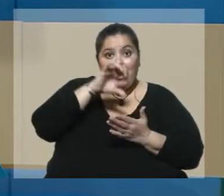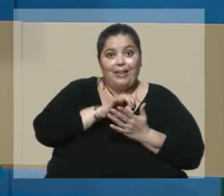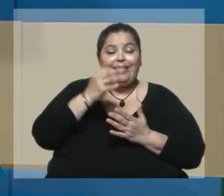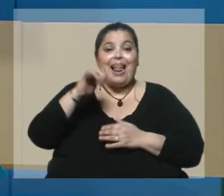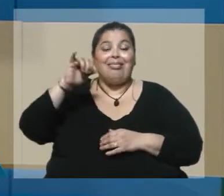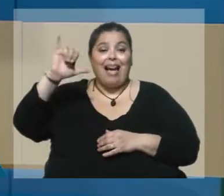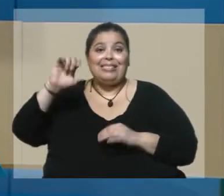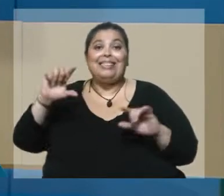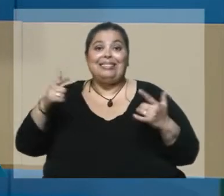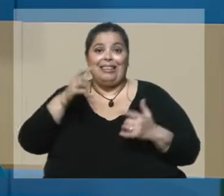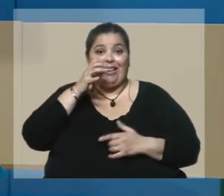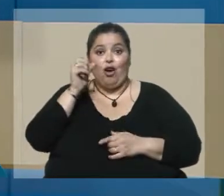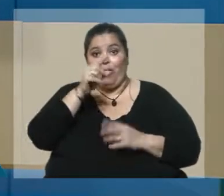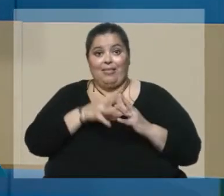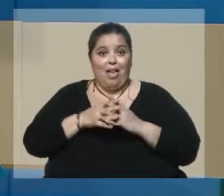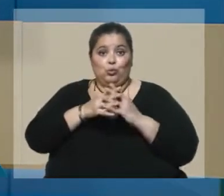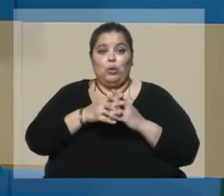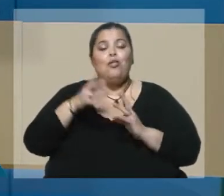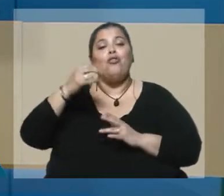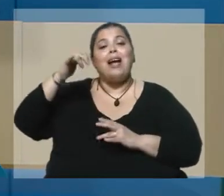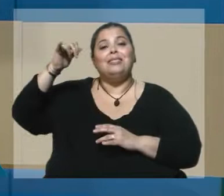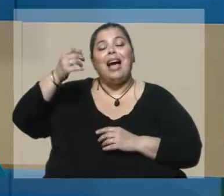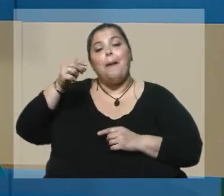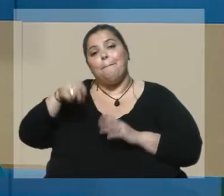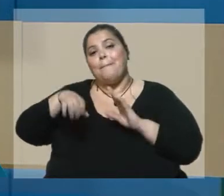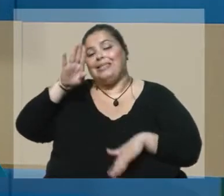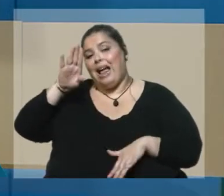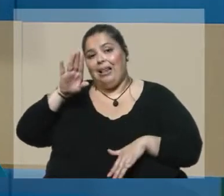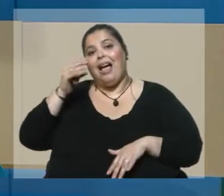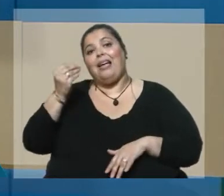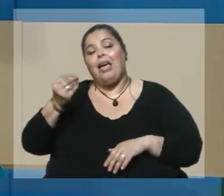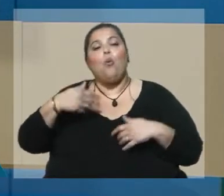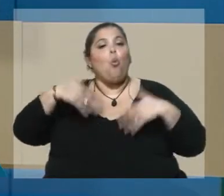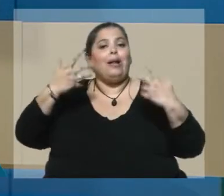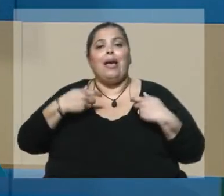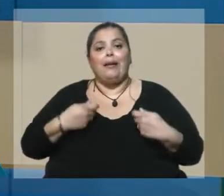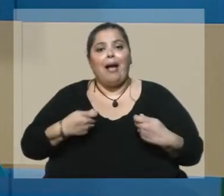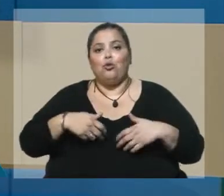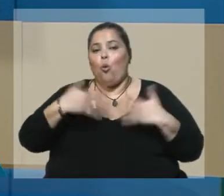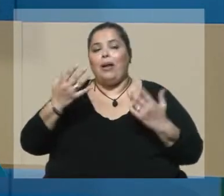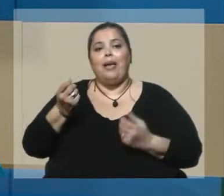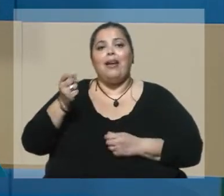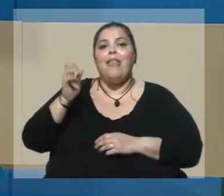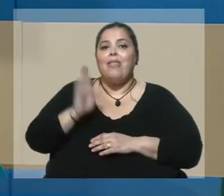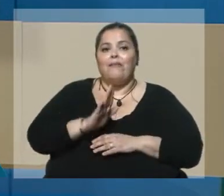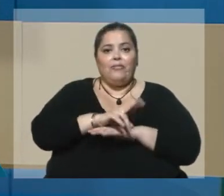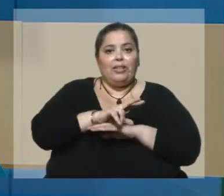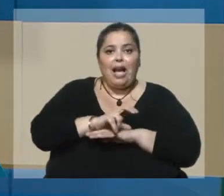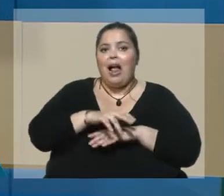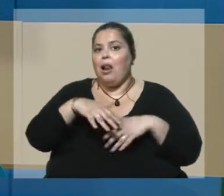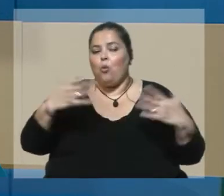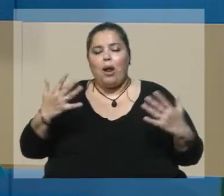riesgo que la de Estados Unidos tenemos una tasa de interés más alta que En definitiva hace que cualquier gasto déficit fiscal este